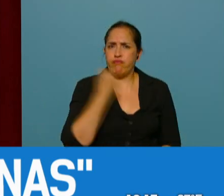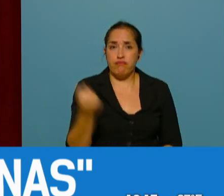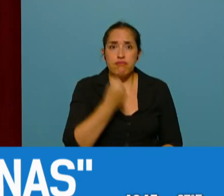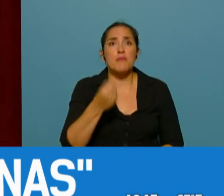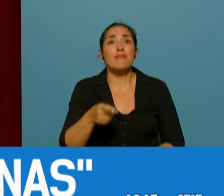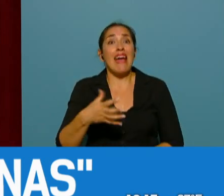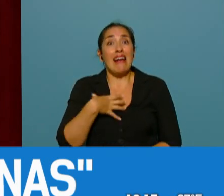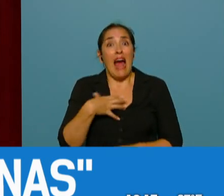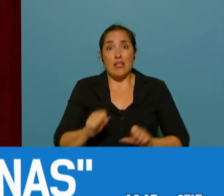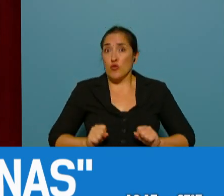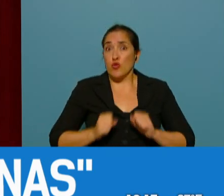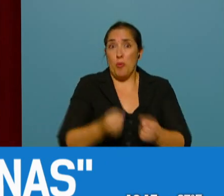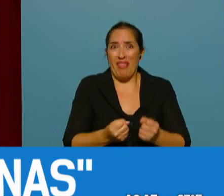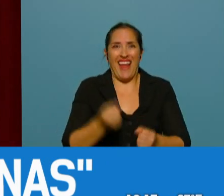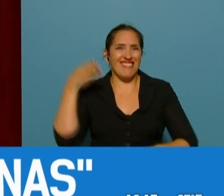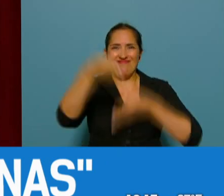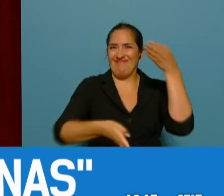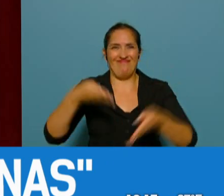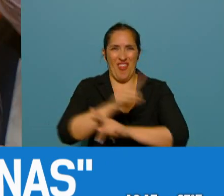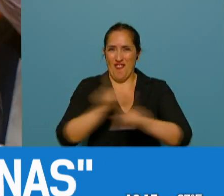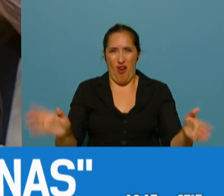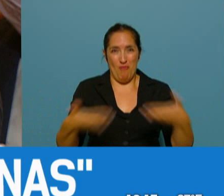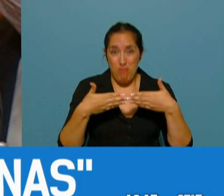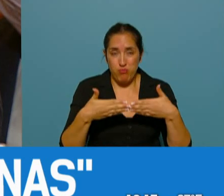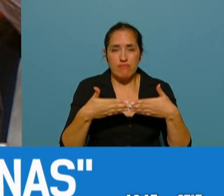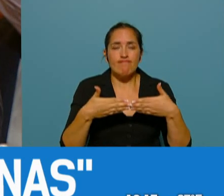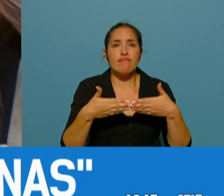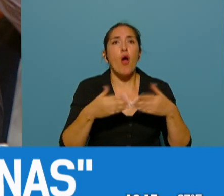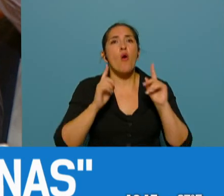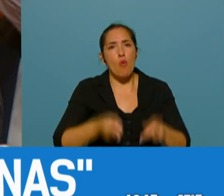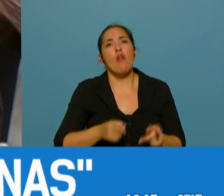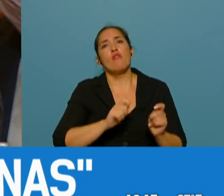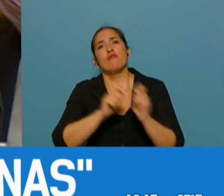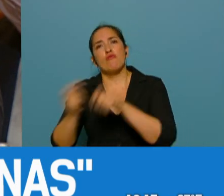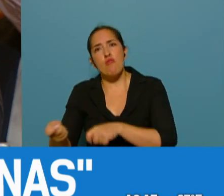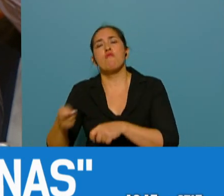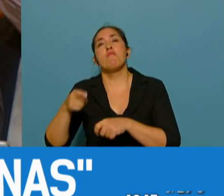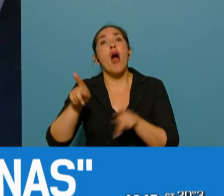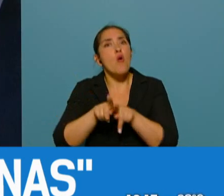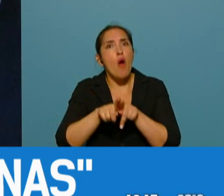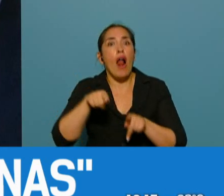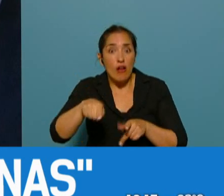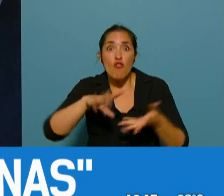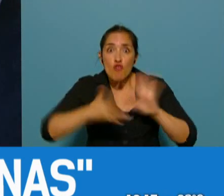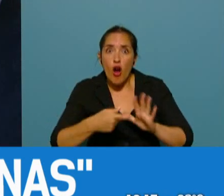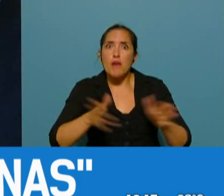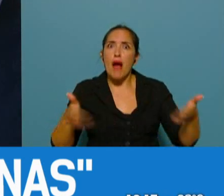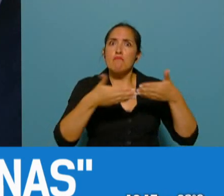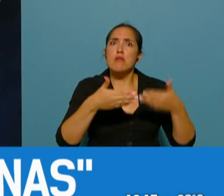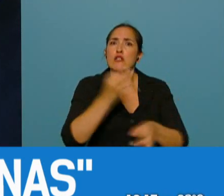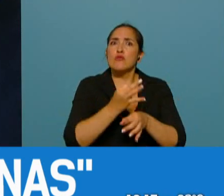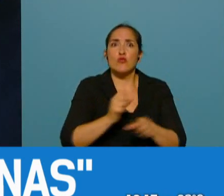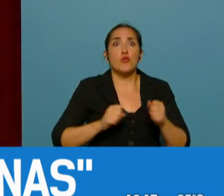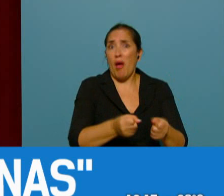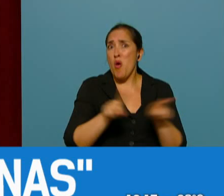clases presenciales, situación que también se verificó en 190 países, el Gobierno